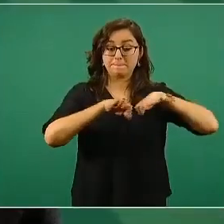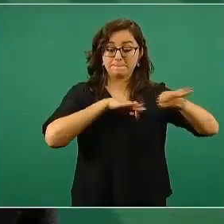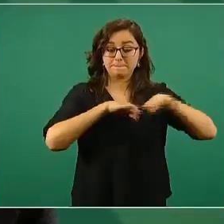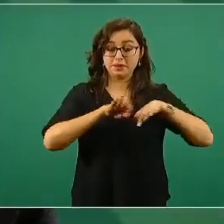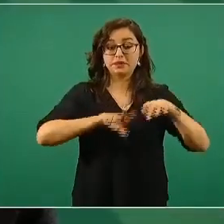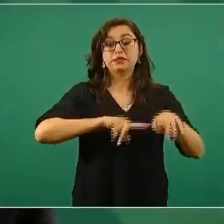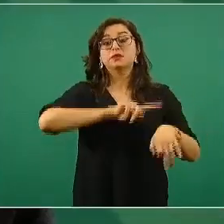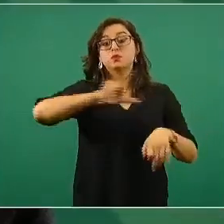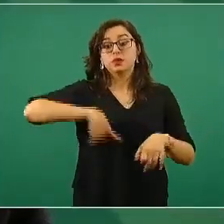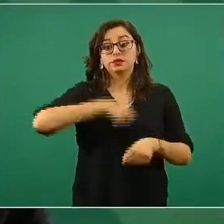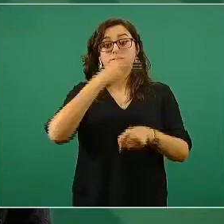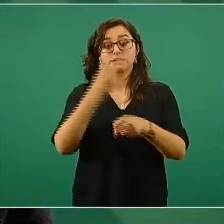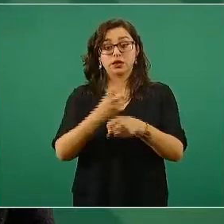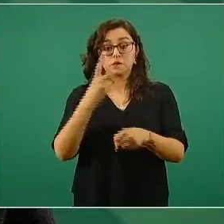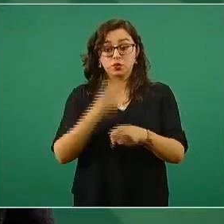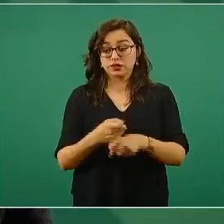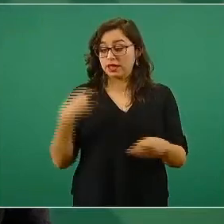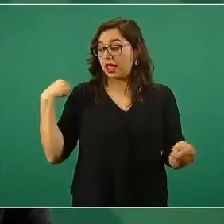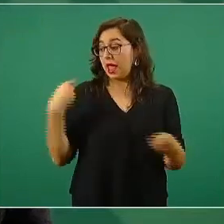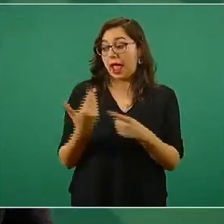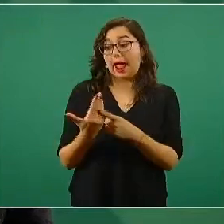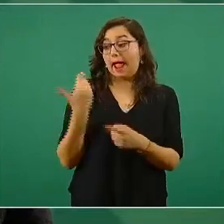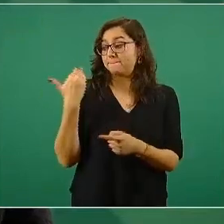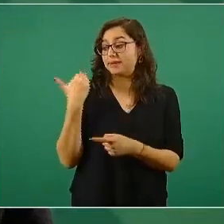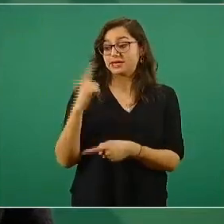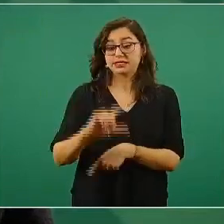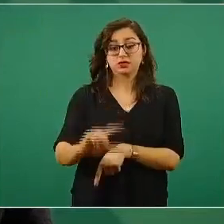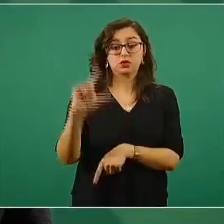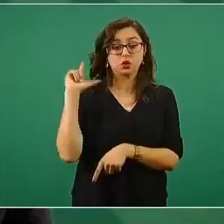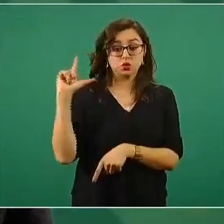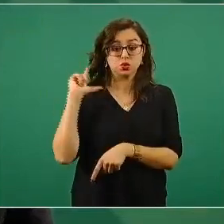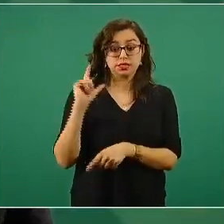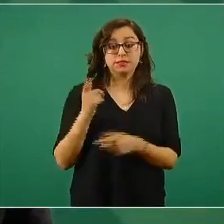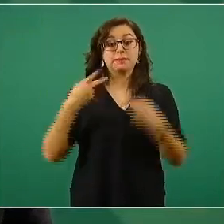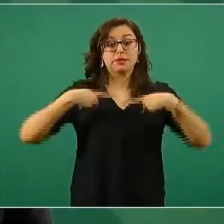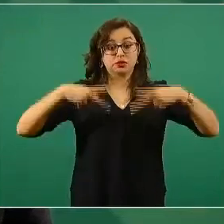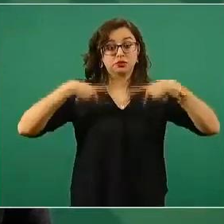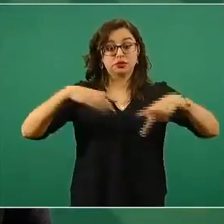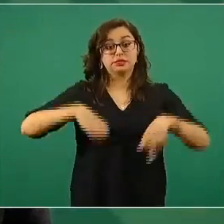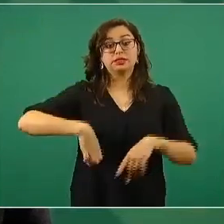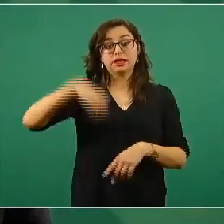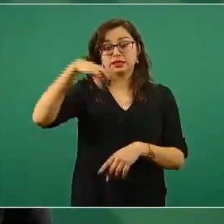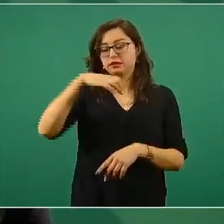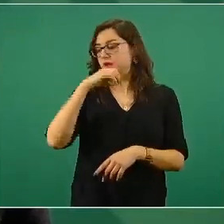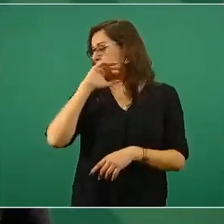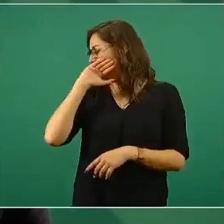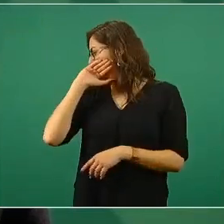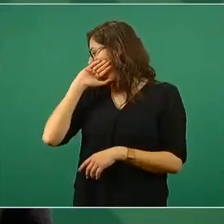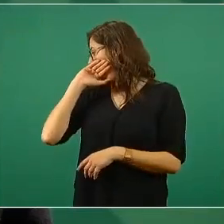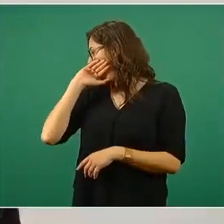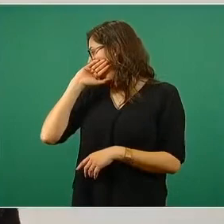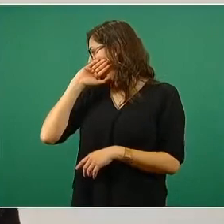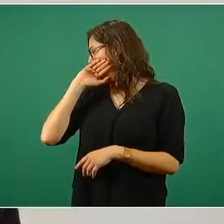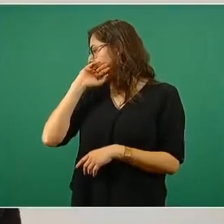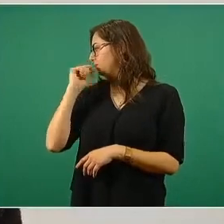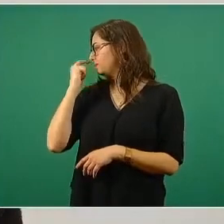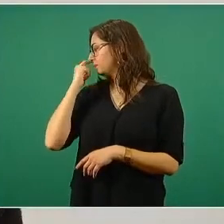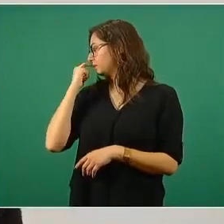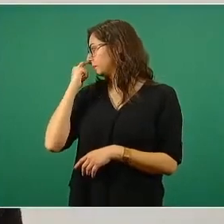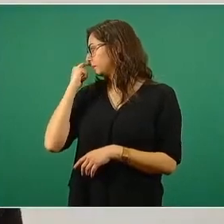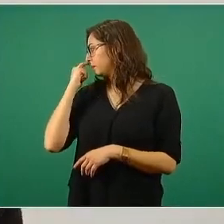esta segunda etapa que inició esta misma semana, el día lunes, en relación a la población adulta mayor.